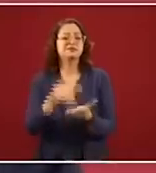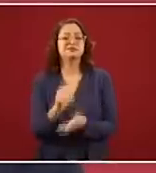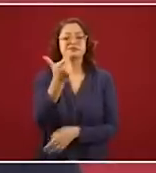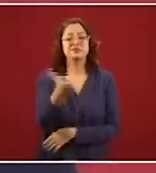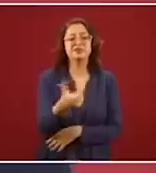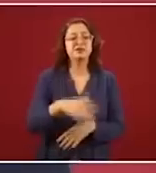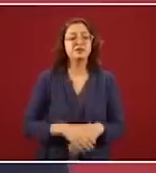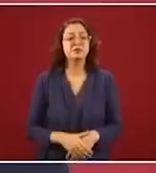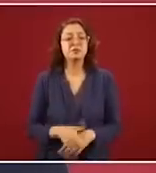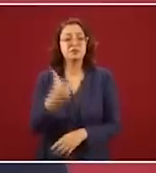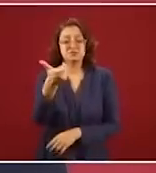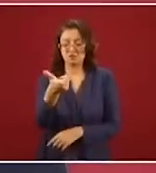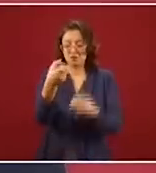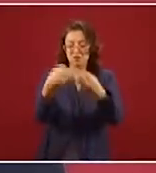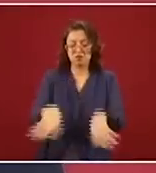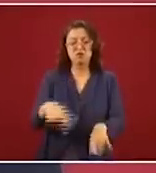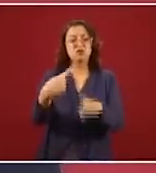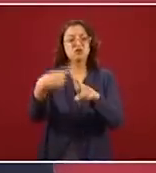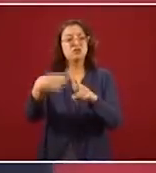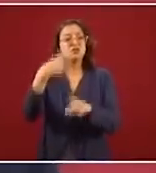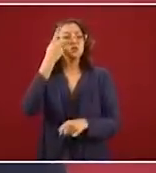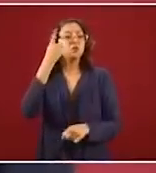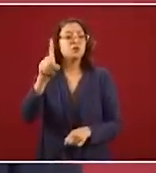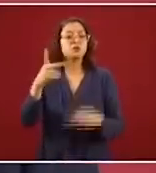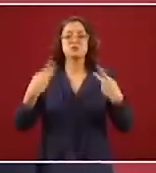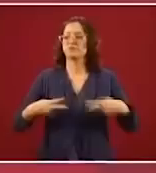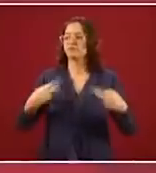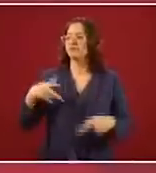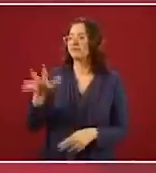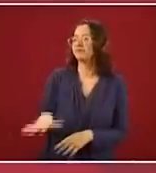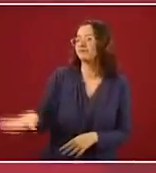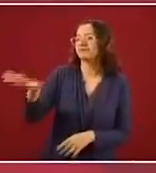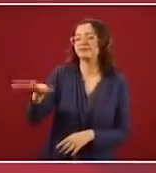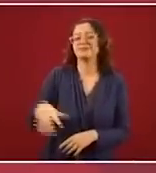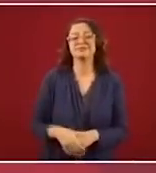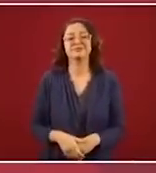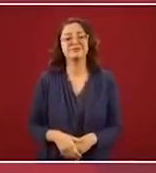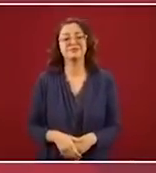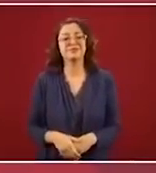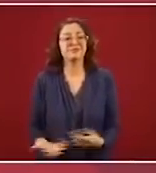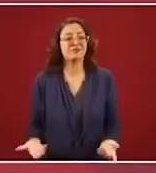dinero del pueblo, y la Comisión Federal de Electricidad